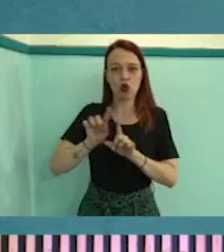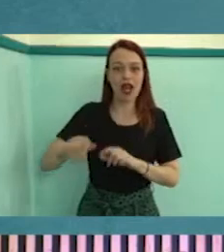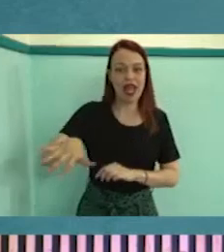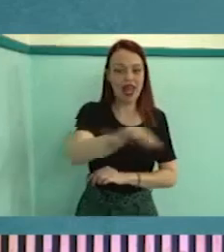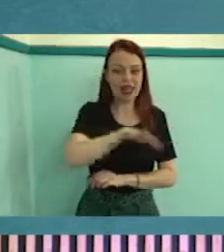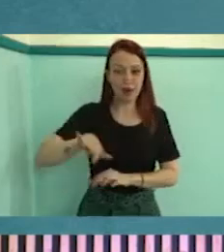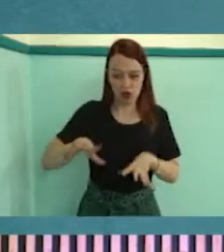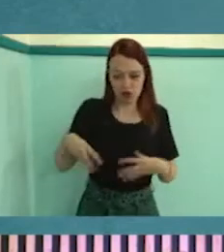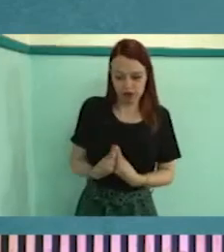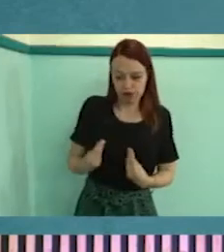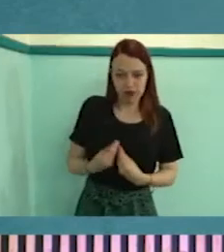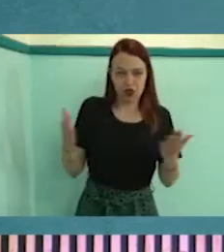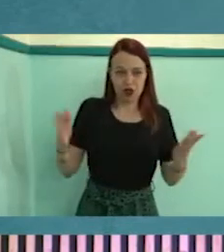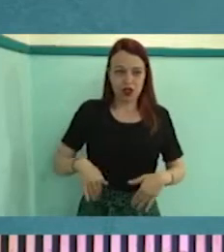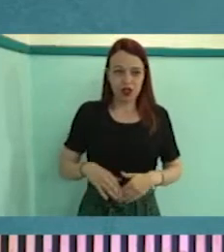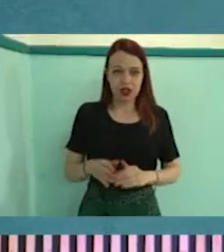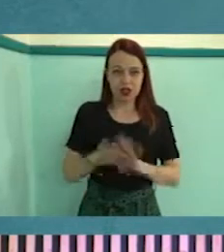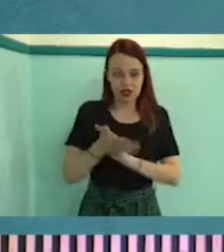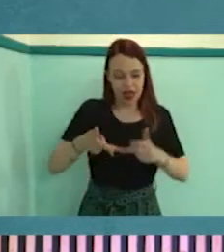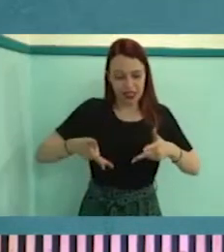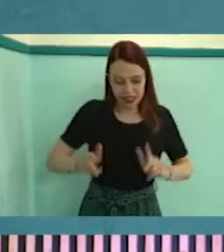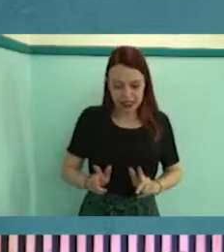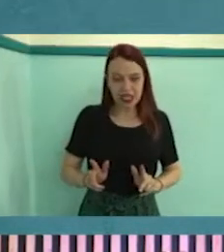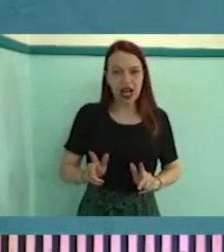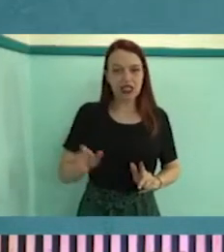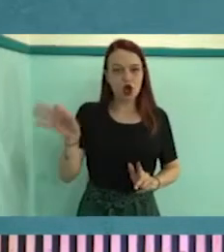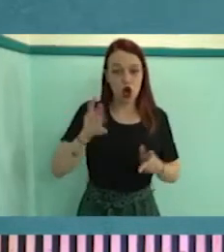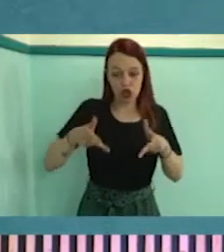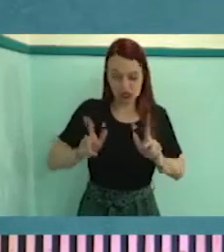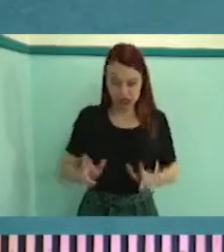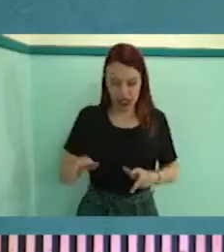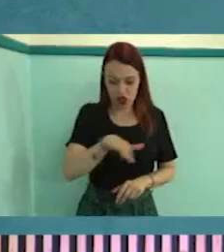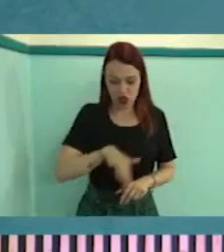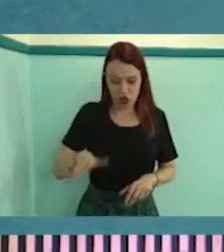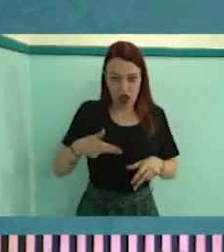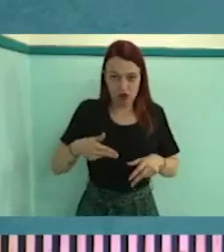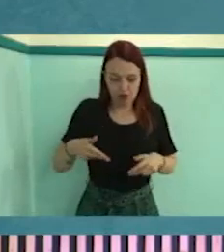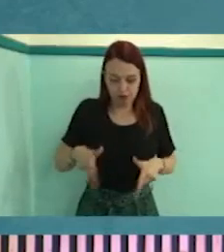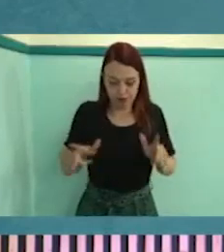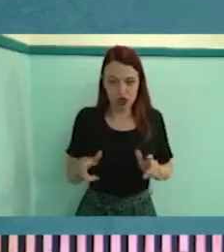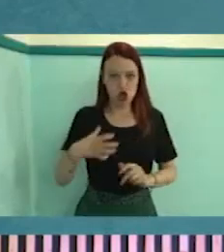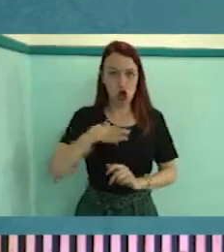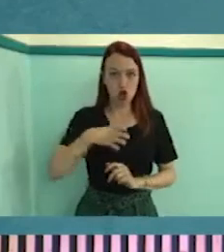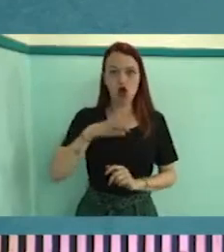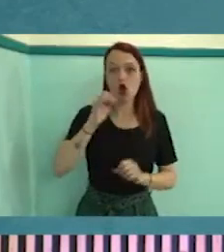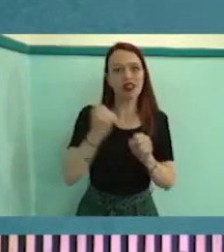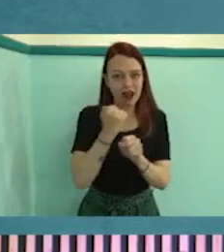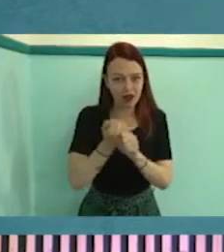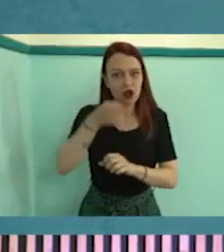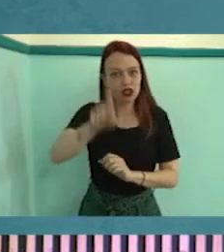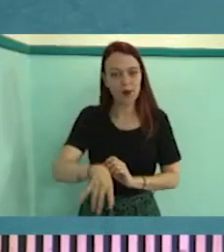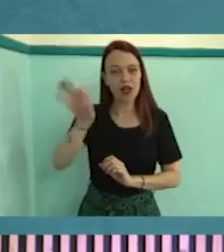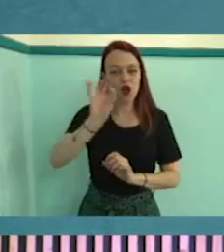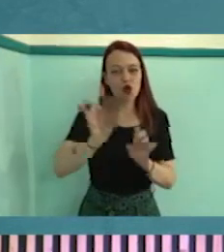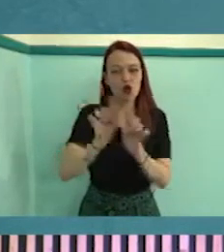físico en en sitios es decir las sillas los los asientos de los sitios las cosas sí los empleos eh la la